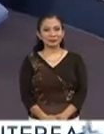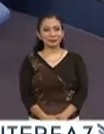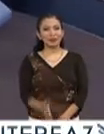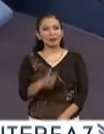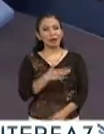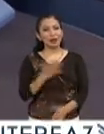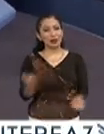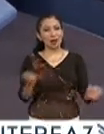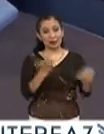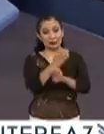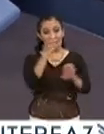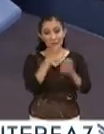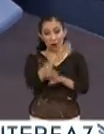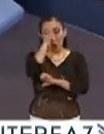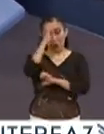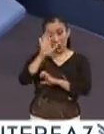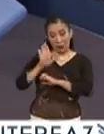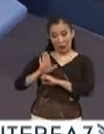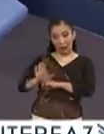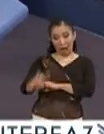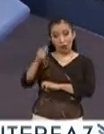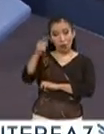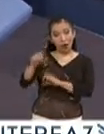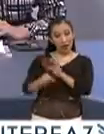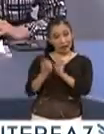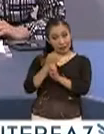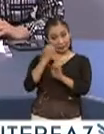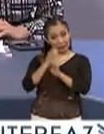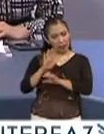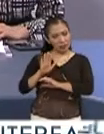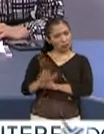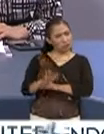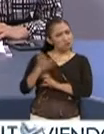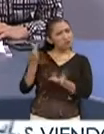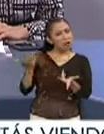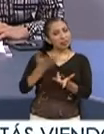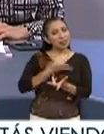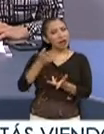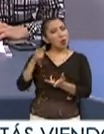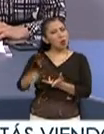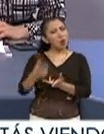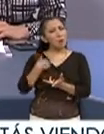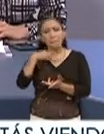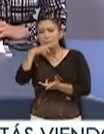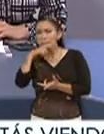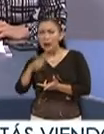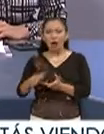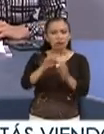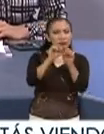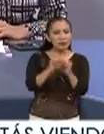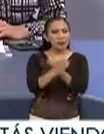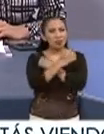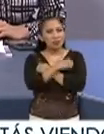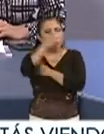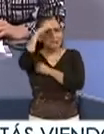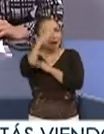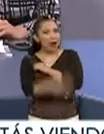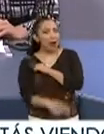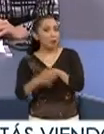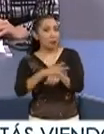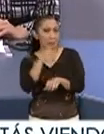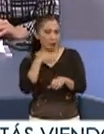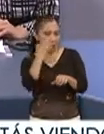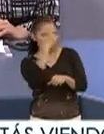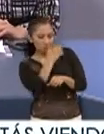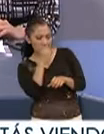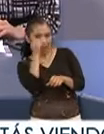Bueno, el estado de Coahuila es uno de los estados, una de las entidades que cuenta con uno de los mejores sistemas educativos del país, esto de acuerdo